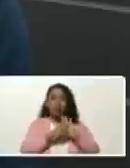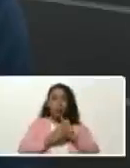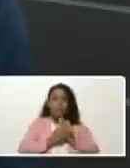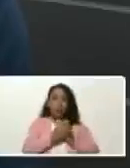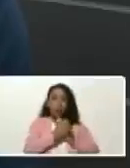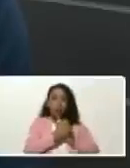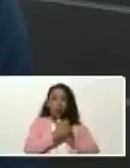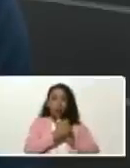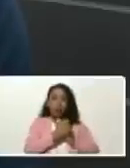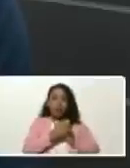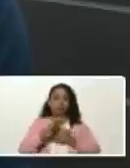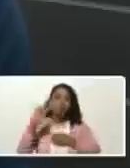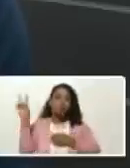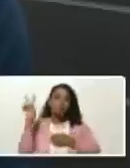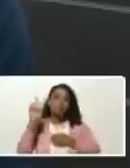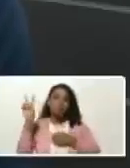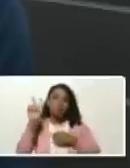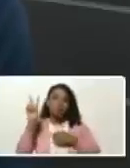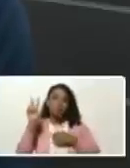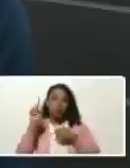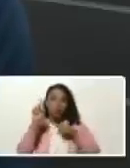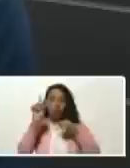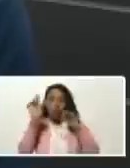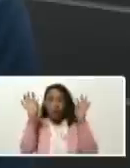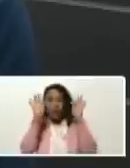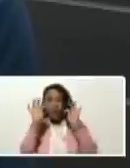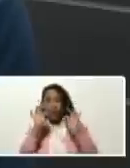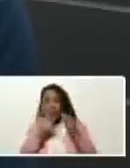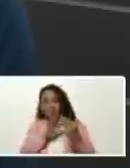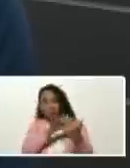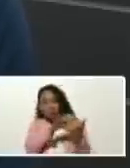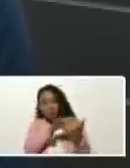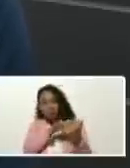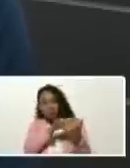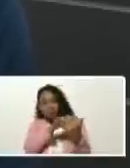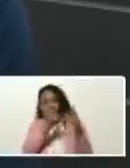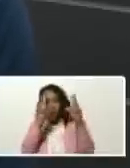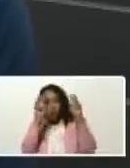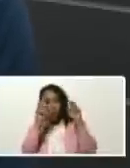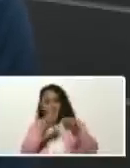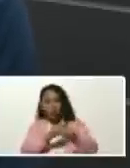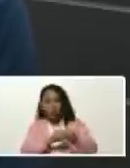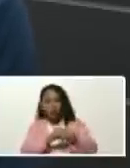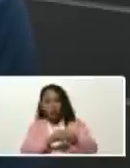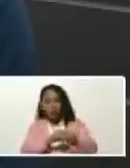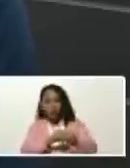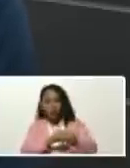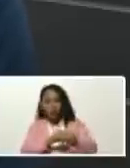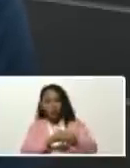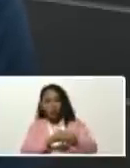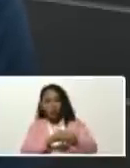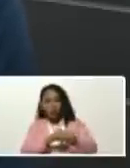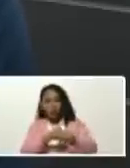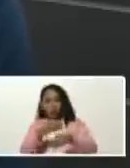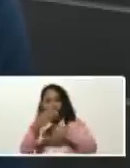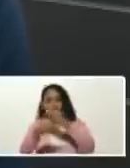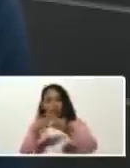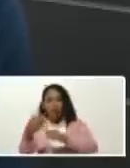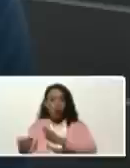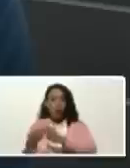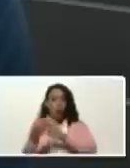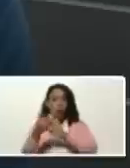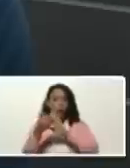Venezuela en una especie de guerra de Nueva Generación fue sometida a un verdadero